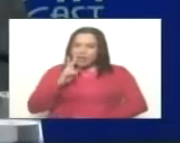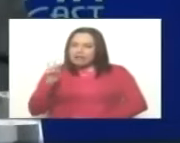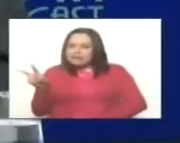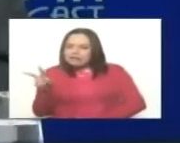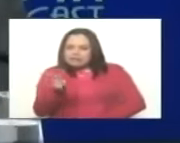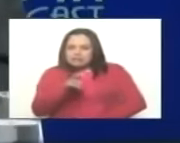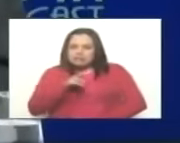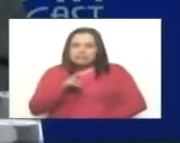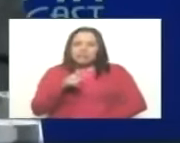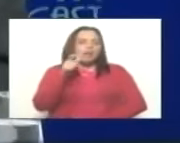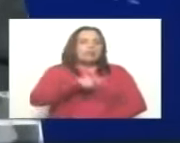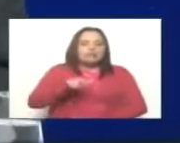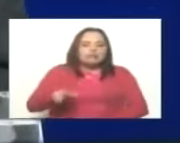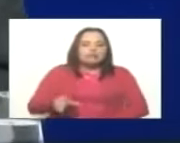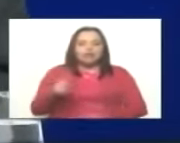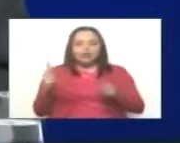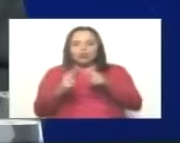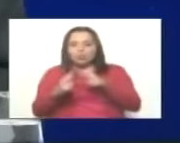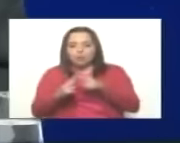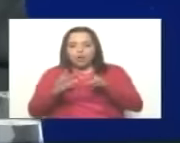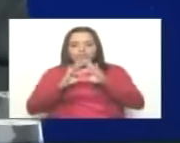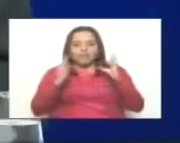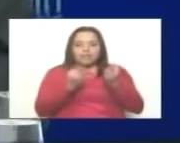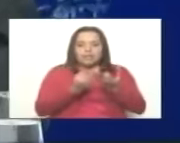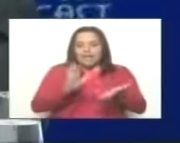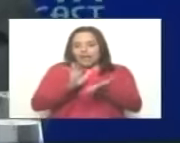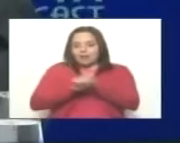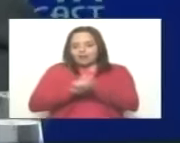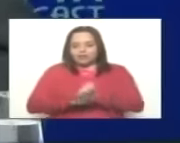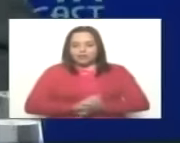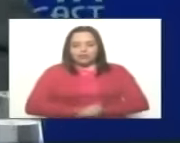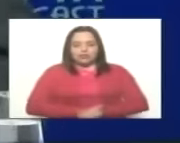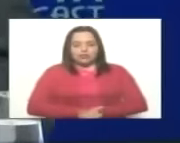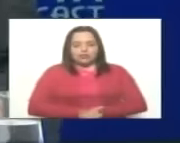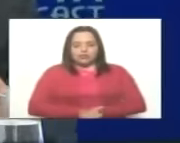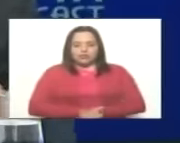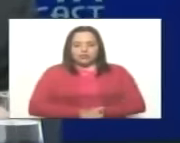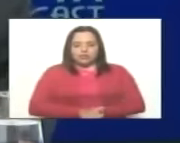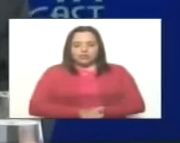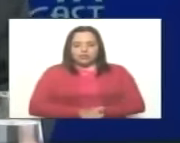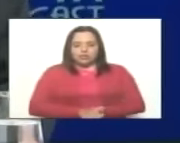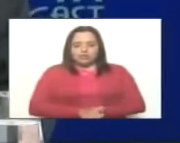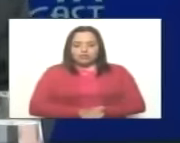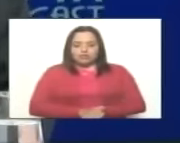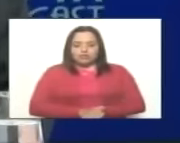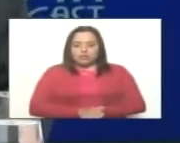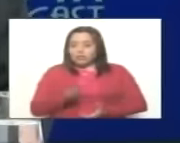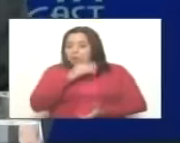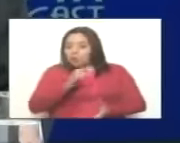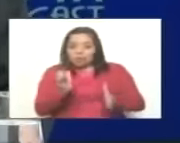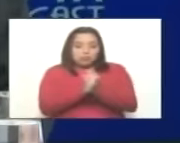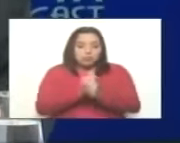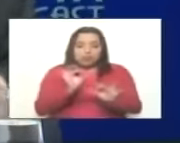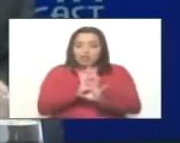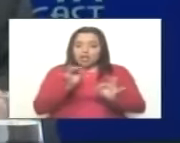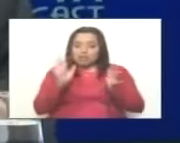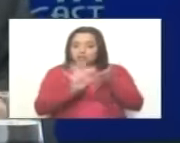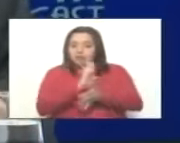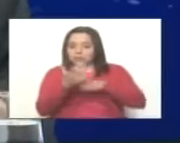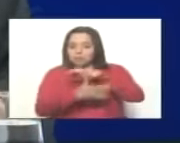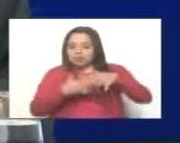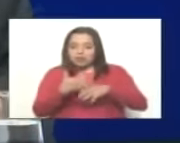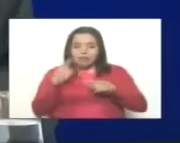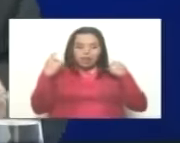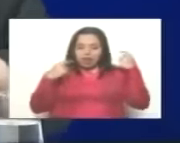de amigos, conocidos, familiares. Descartó absolutamente que él tuviera algún episodio, como ella lo narró